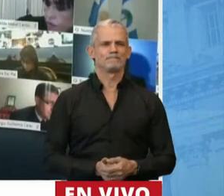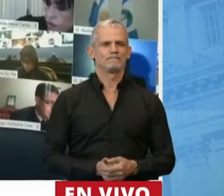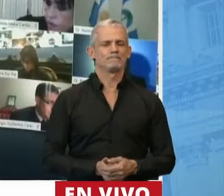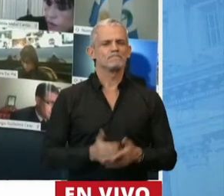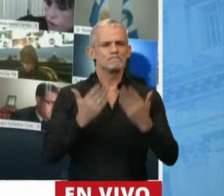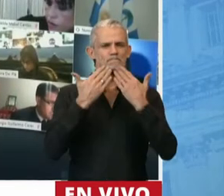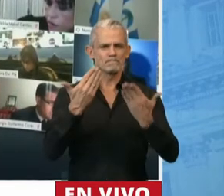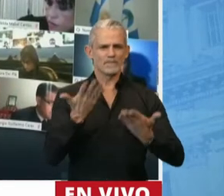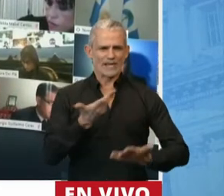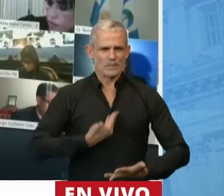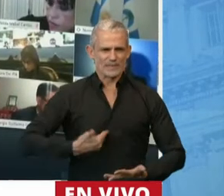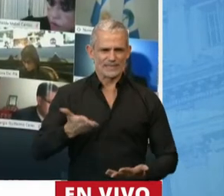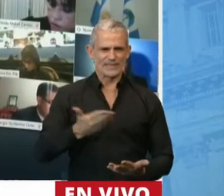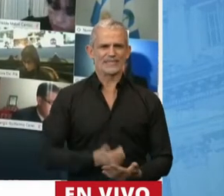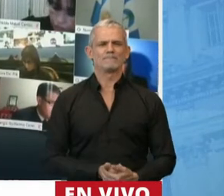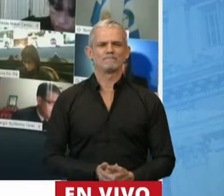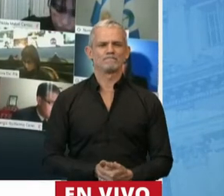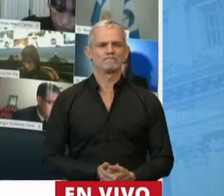Gracias, señor presidente.